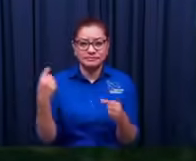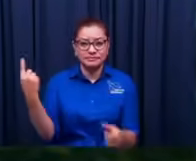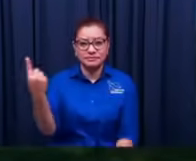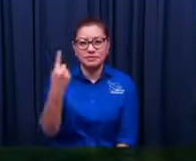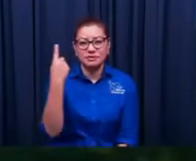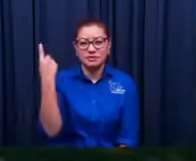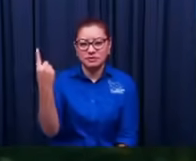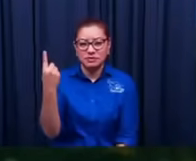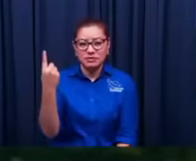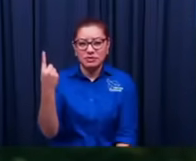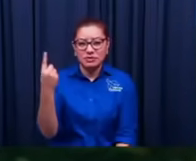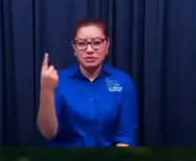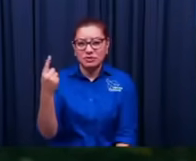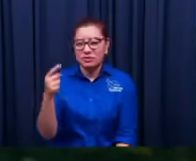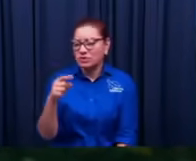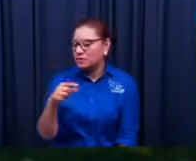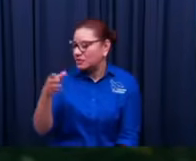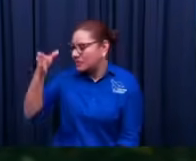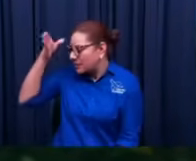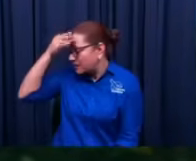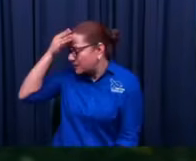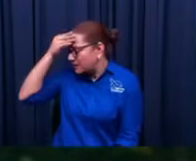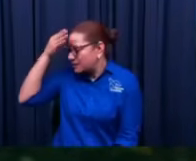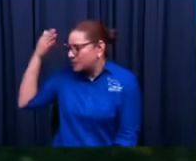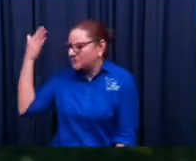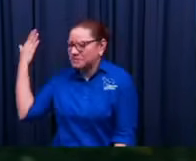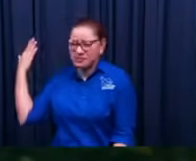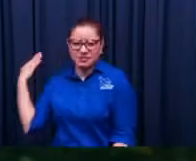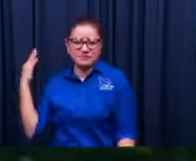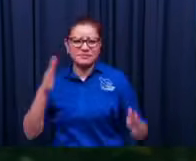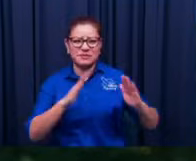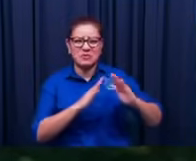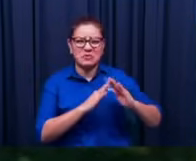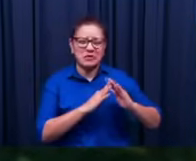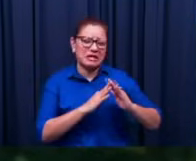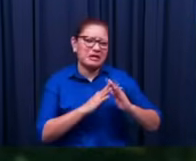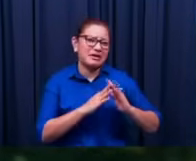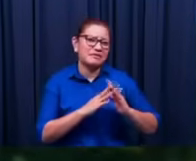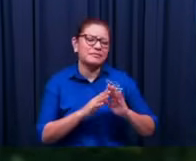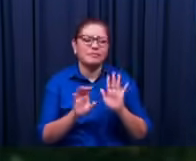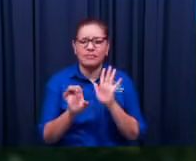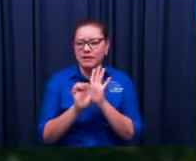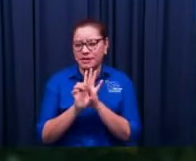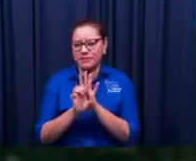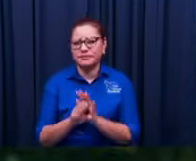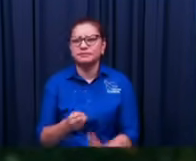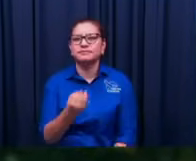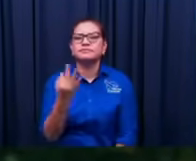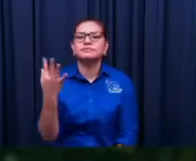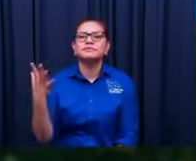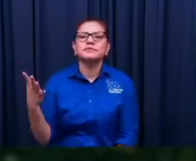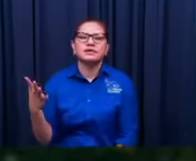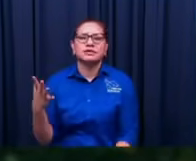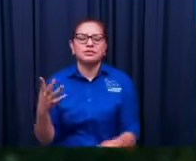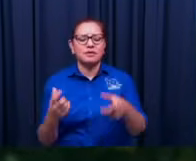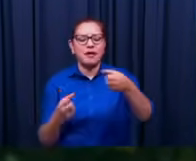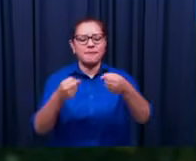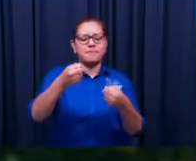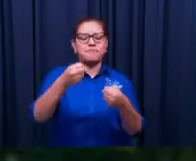según lo aprendimos. Por ejemplo, ¿cuántos de ustedes manejan